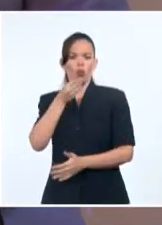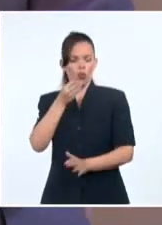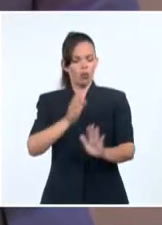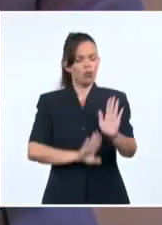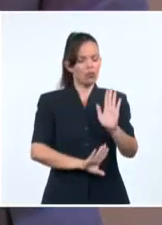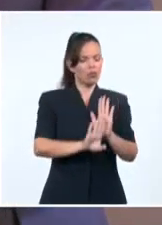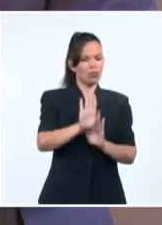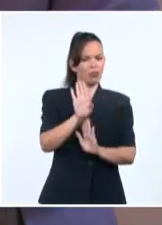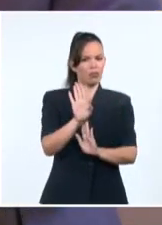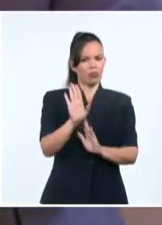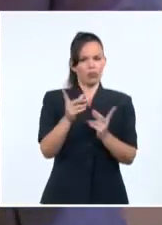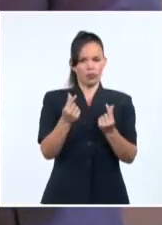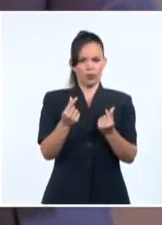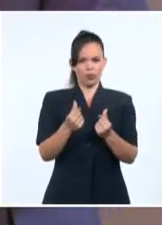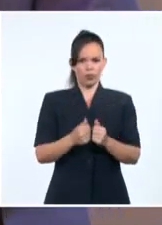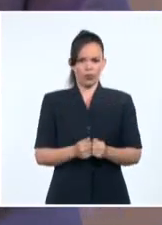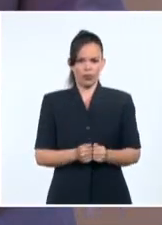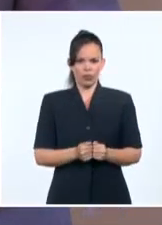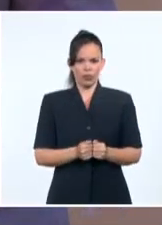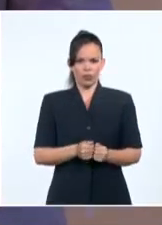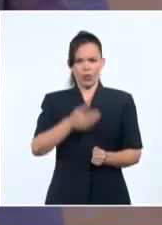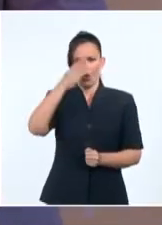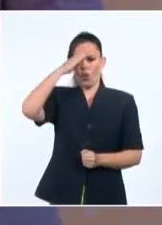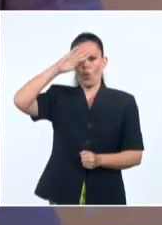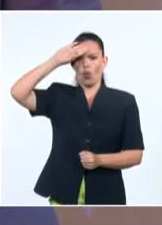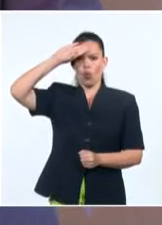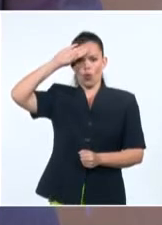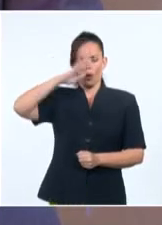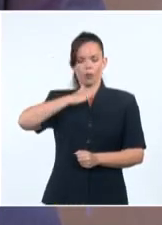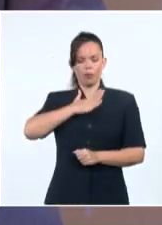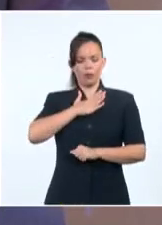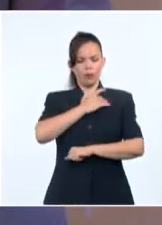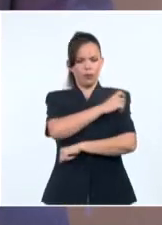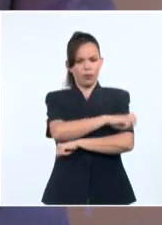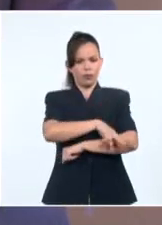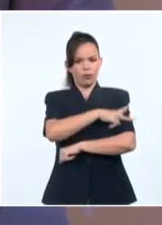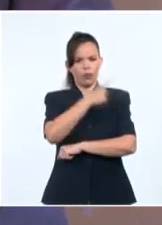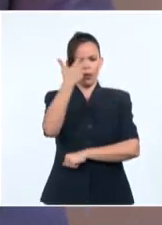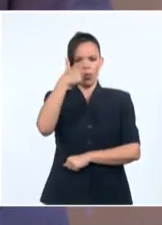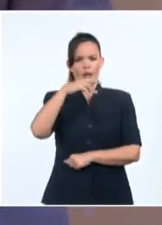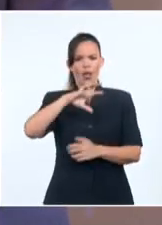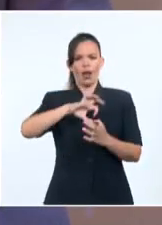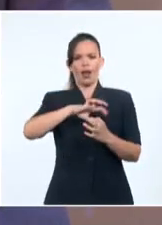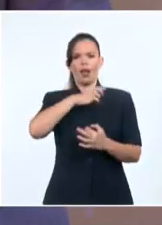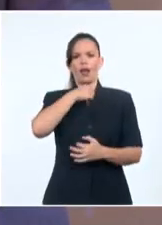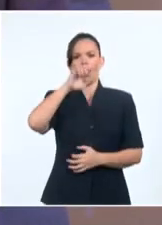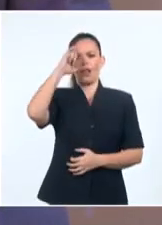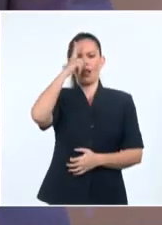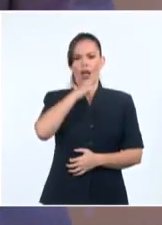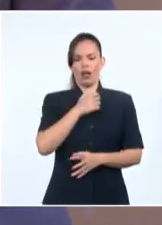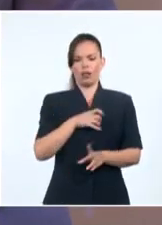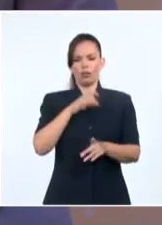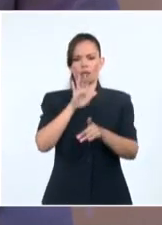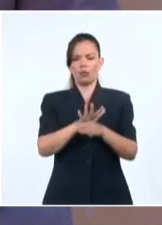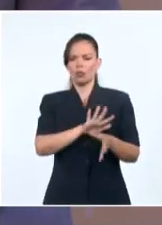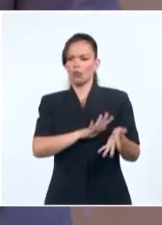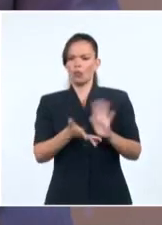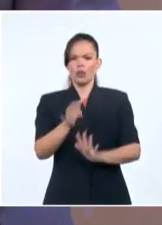adelante. Cuba y Argelia iniciaron sus relaciones diplomáticas hace 61